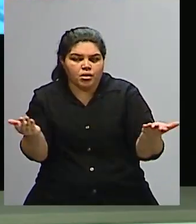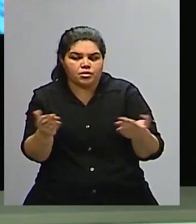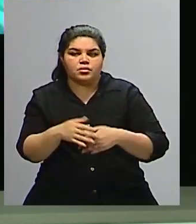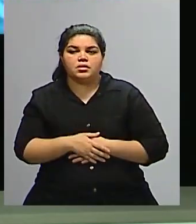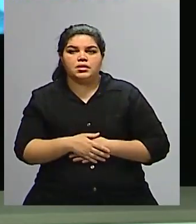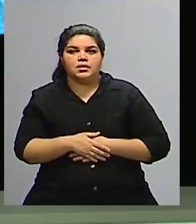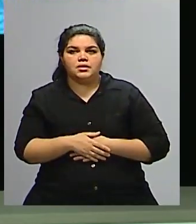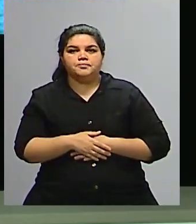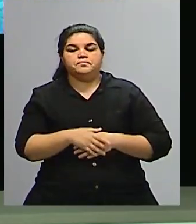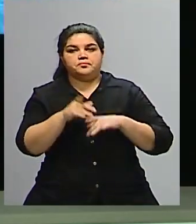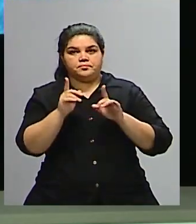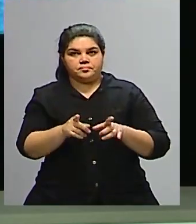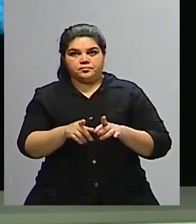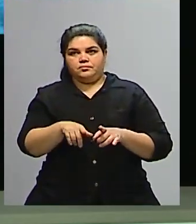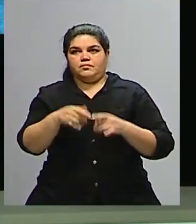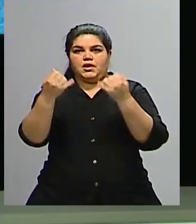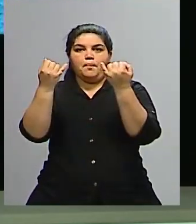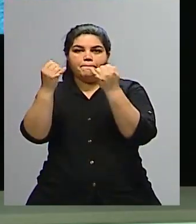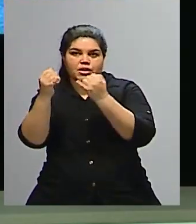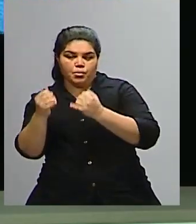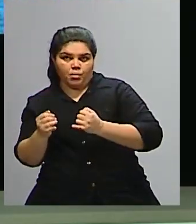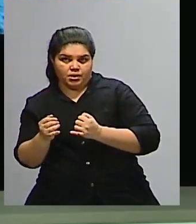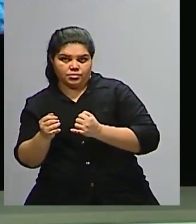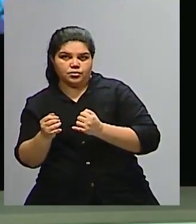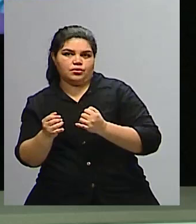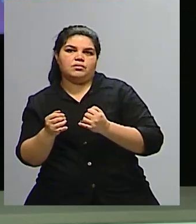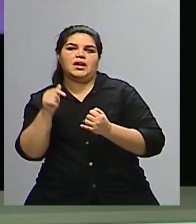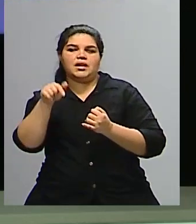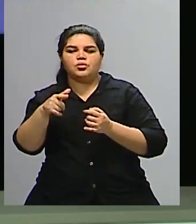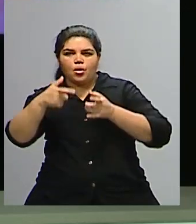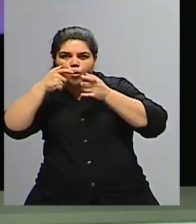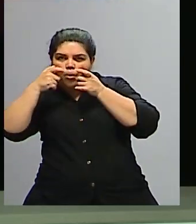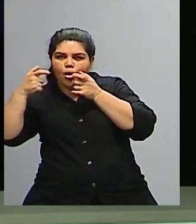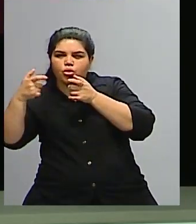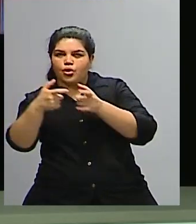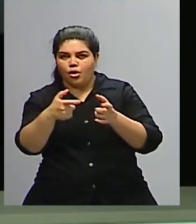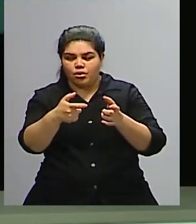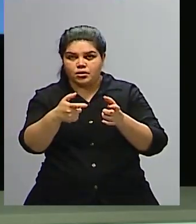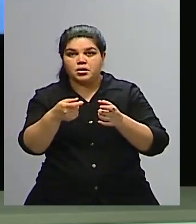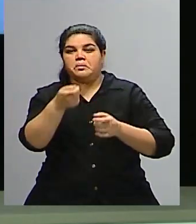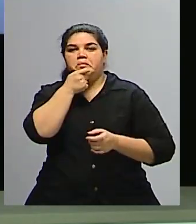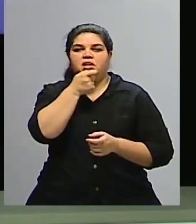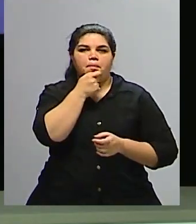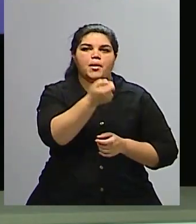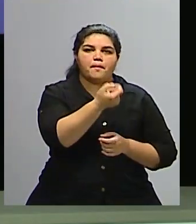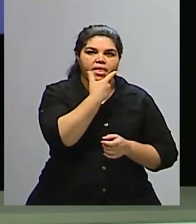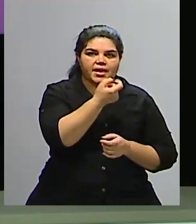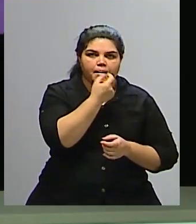por oposición. Porque no es lo mismo el que pide algo que no necesita, por ejemplo, pedir medicamentos